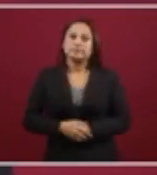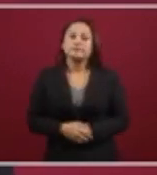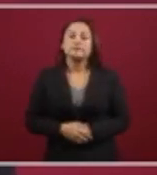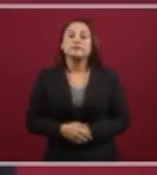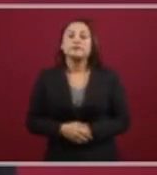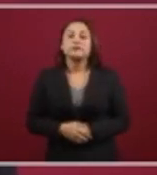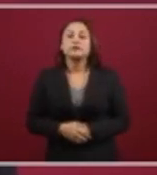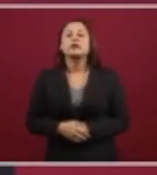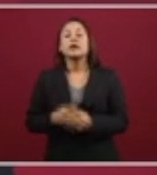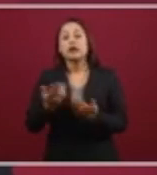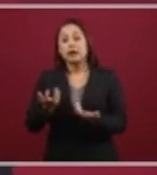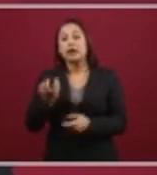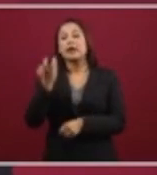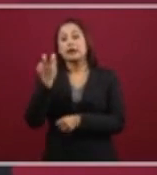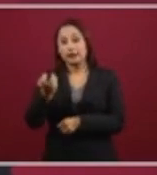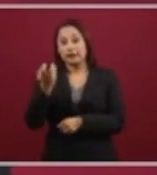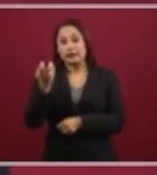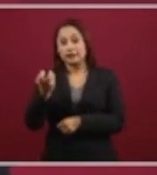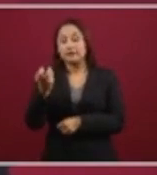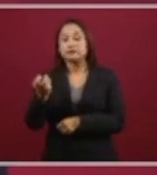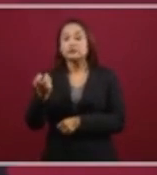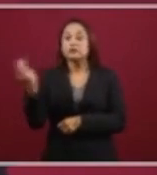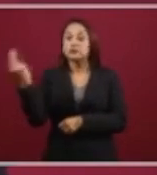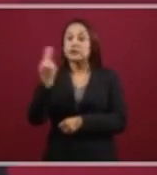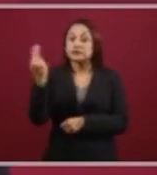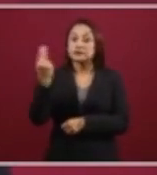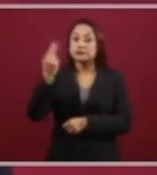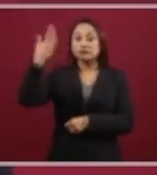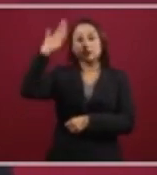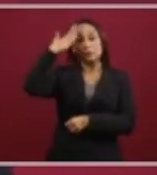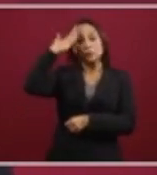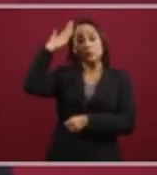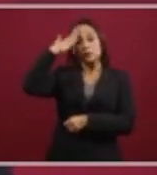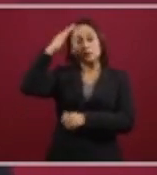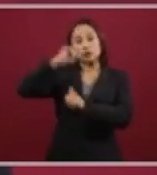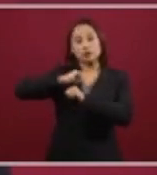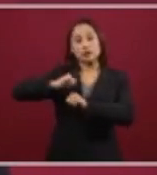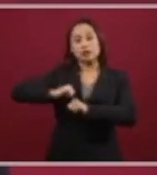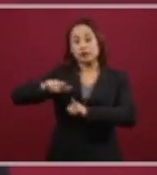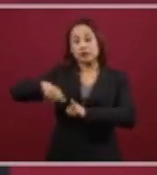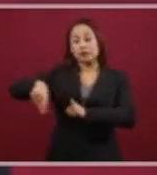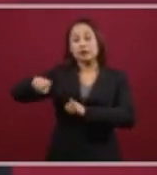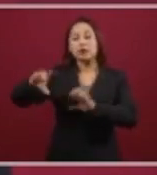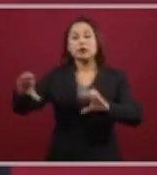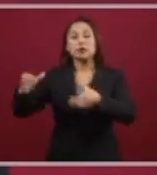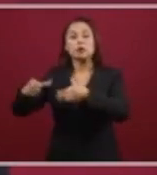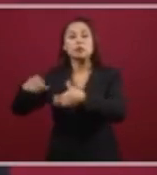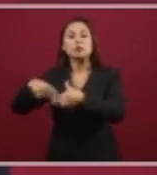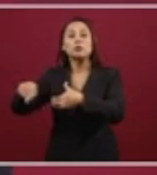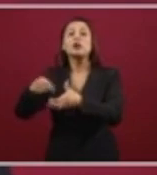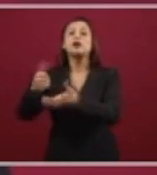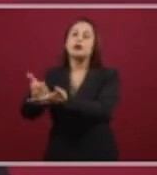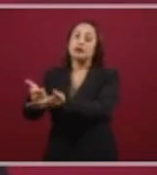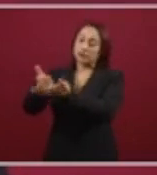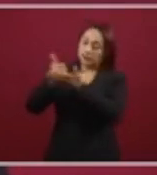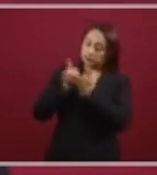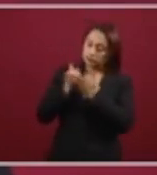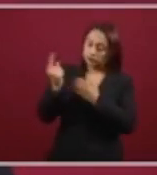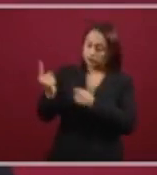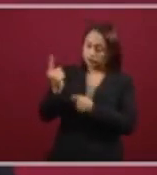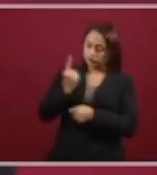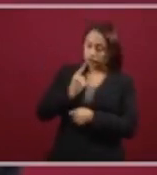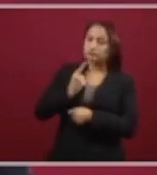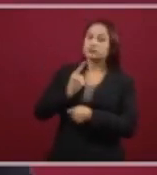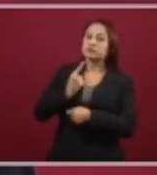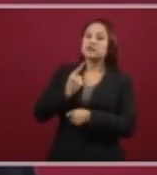tener a los jefes de las comunidades, a los líderes de los productores, para que nos ayudaran a identificar que efectivamente los que